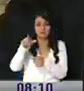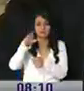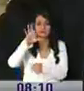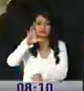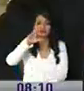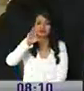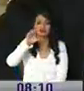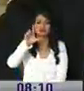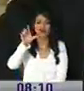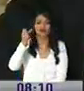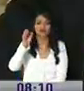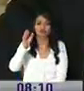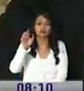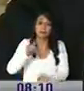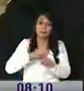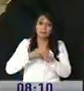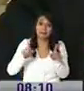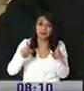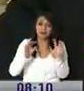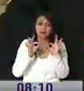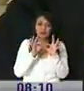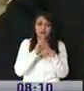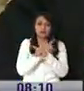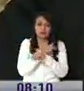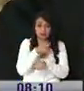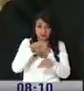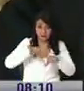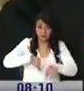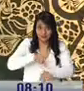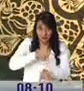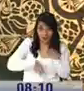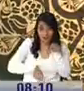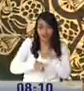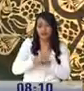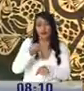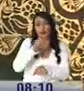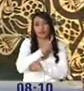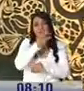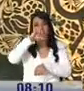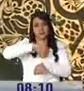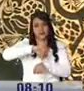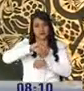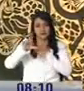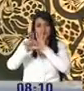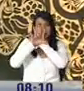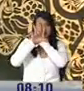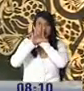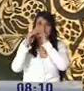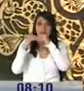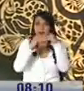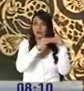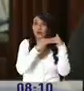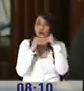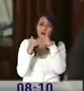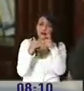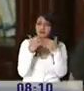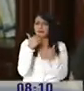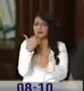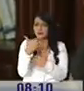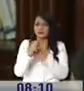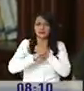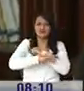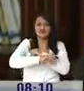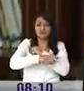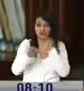ahí hay que aclarar que no son las redes las que hacen daño es su mal uso el código de la Democracia no establece ninguna regulación de la campaña en redes